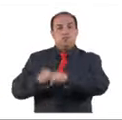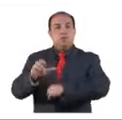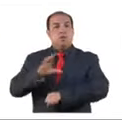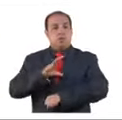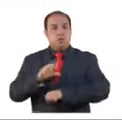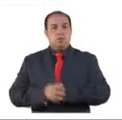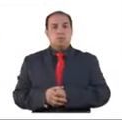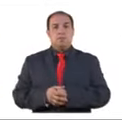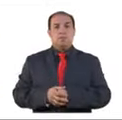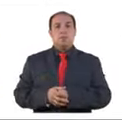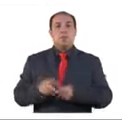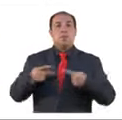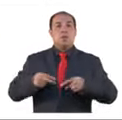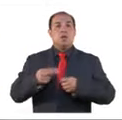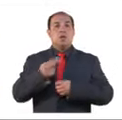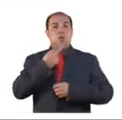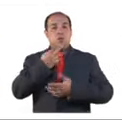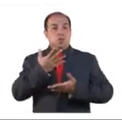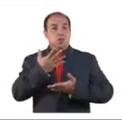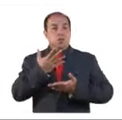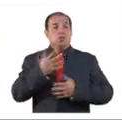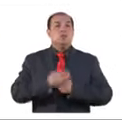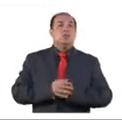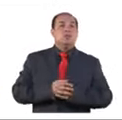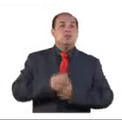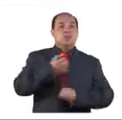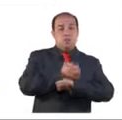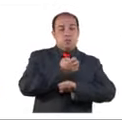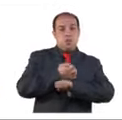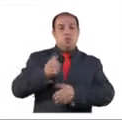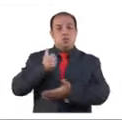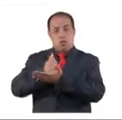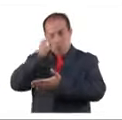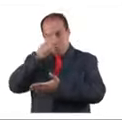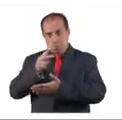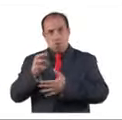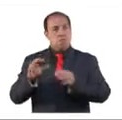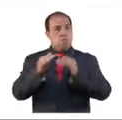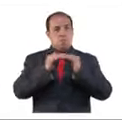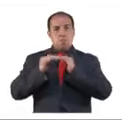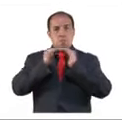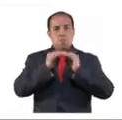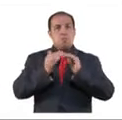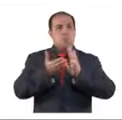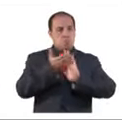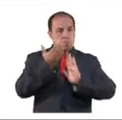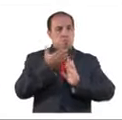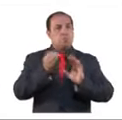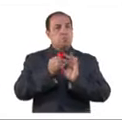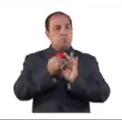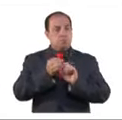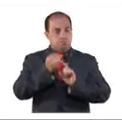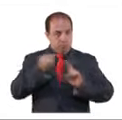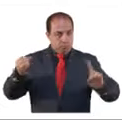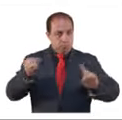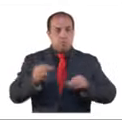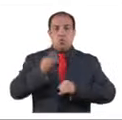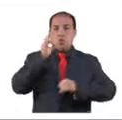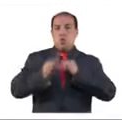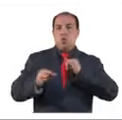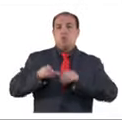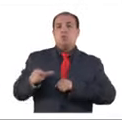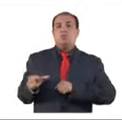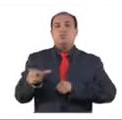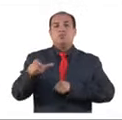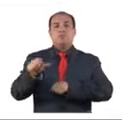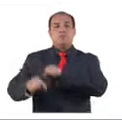para los usuarios del Estado de México y la Ciudad de México en términos de infraestructura. Por último, tenemos una ciclovía en Coyoacán